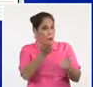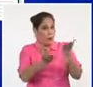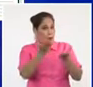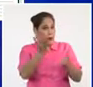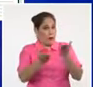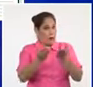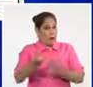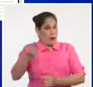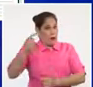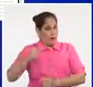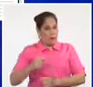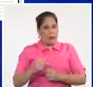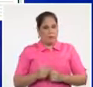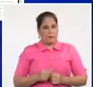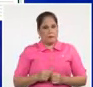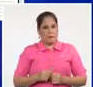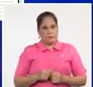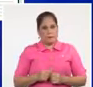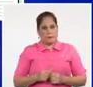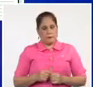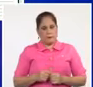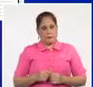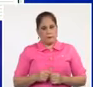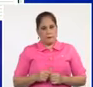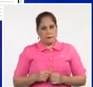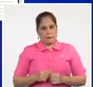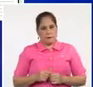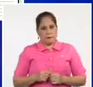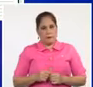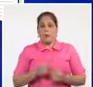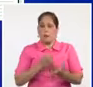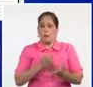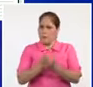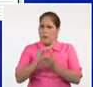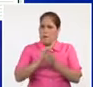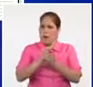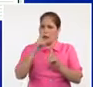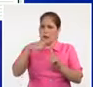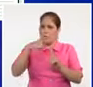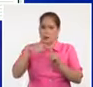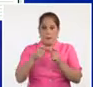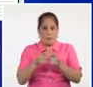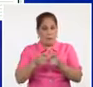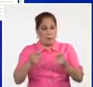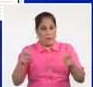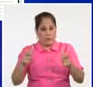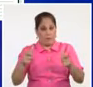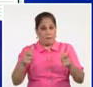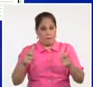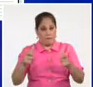día anterior en los últimos 15 días. Se mantiene Matanzas con la tasa más alta,